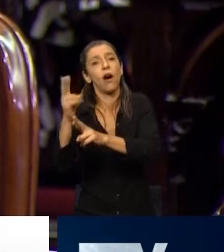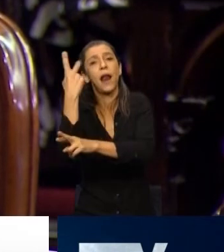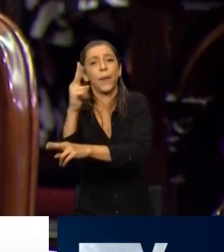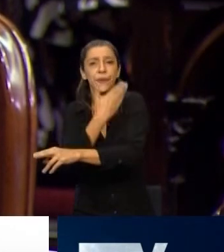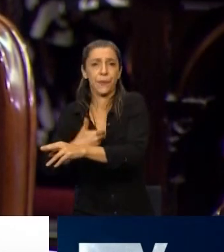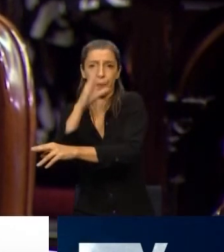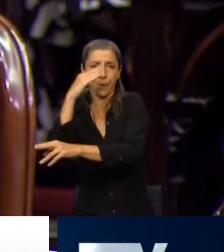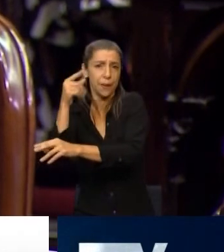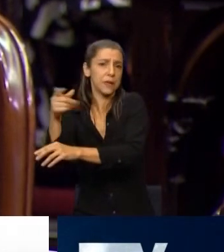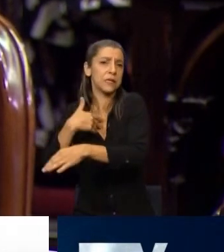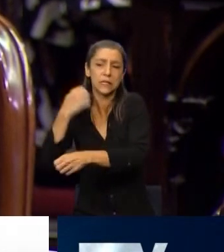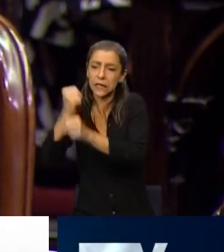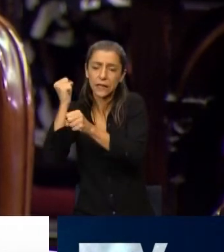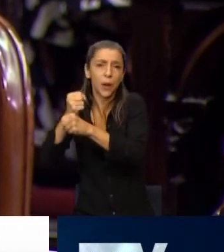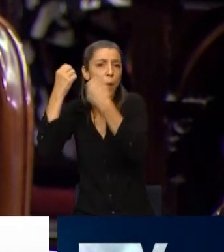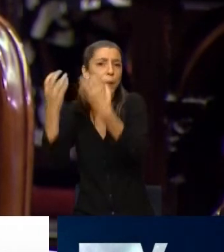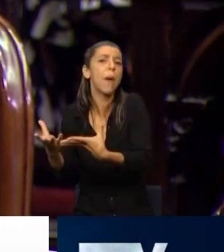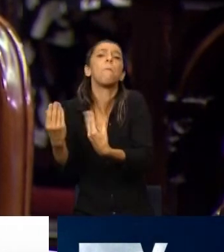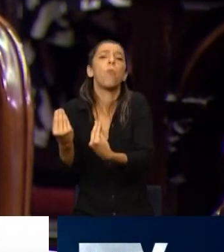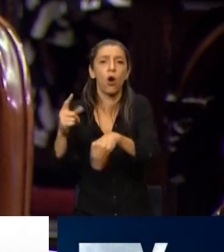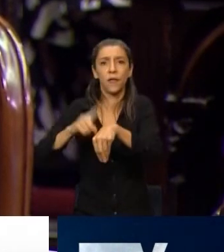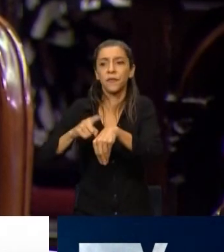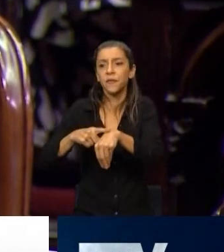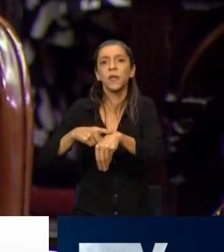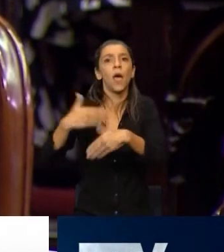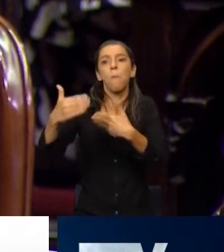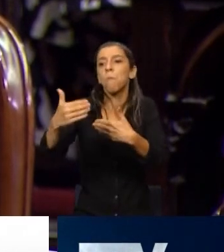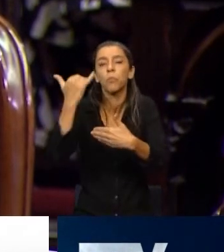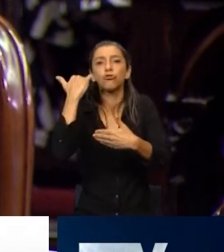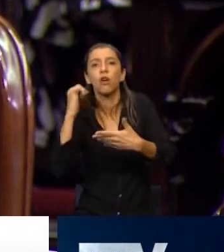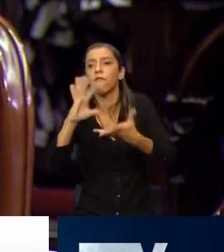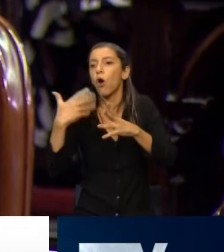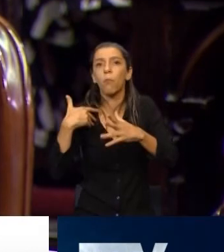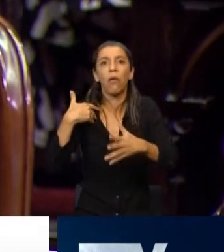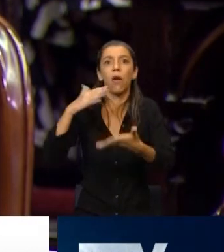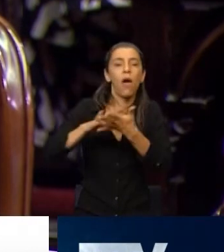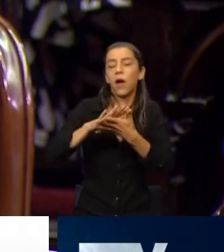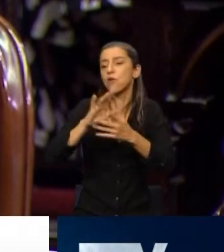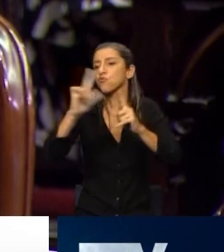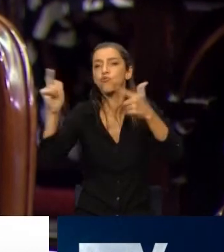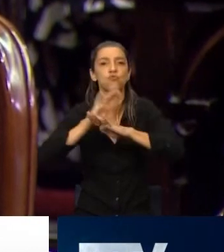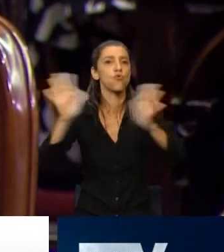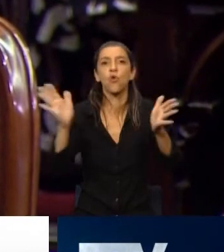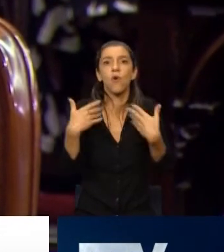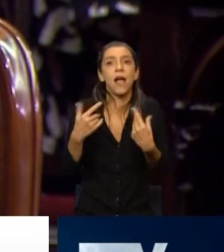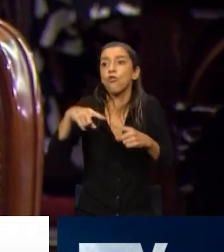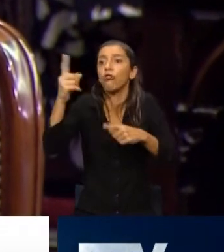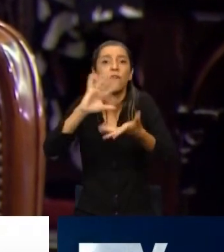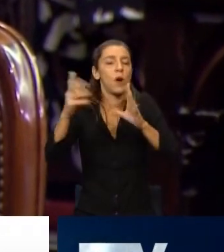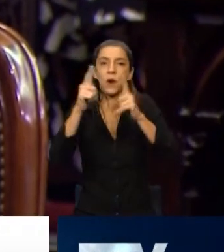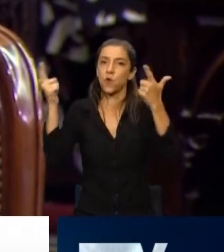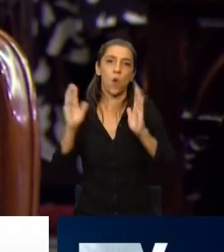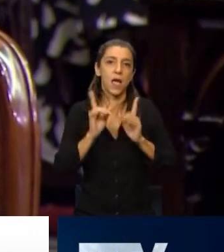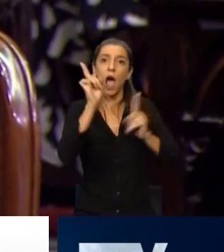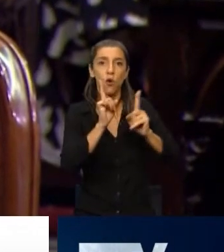de la República, porque no hay más margen, porque hay mayorías nuevas, porque algunos están quedando aislados y